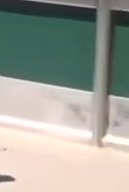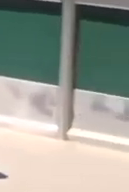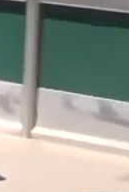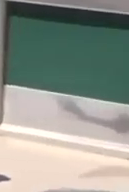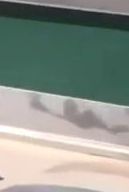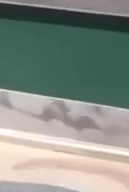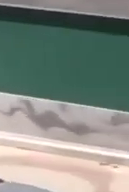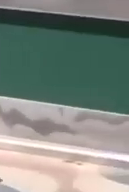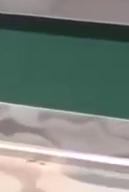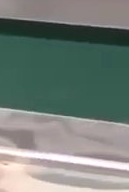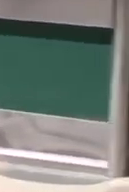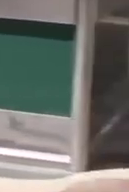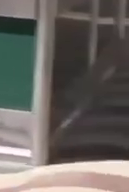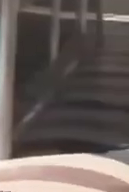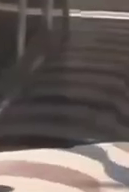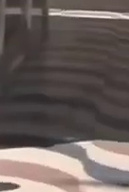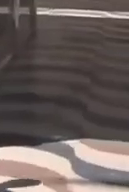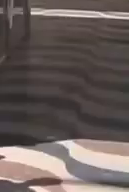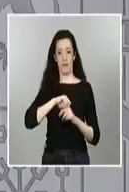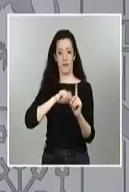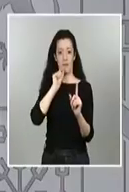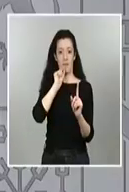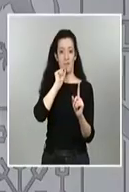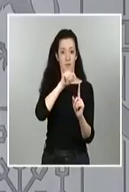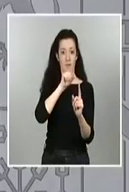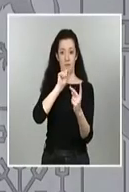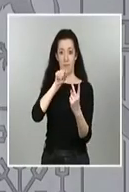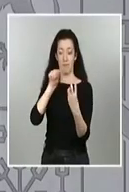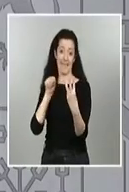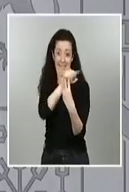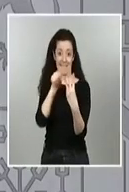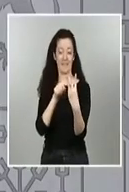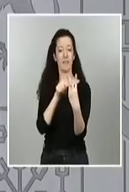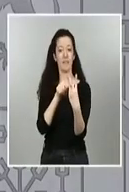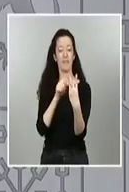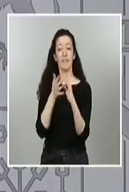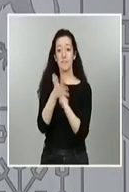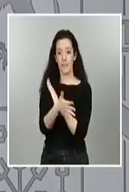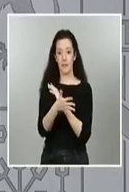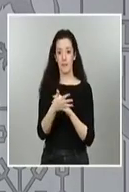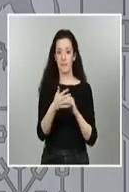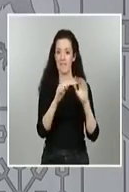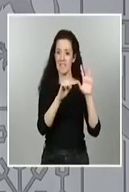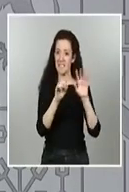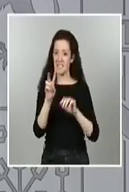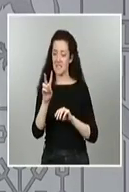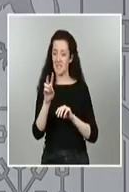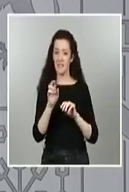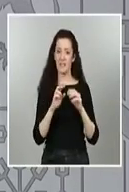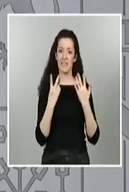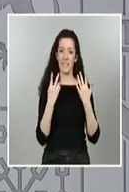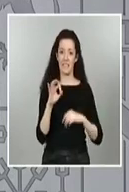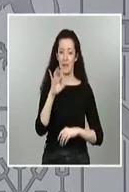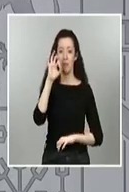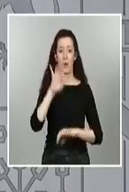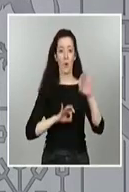rebaño, Simón cree que no nos sacaría de esta porque implicaría que necesitamos entre un 67 y un 70% de personas